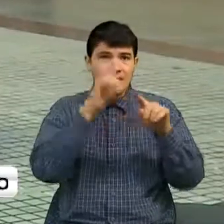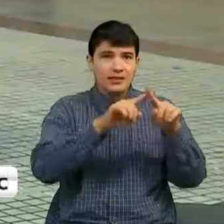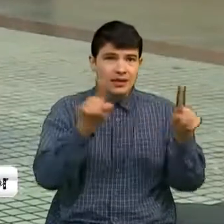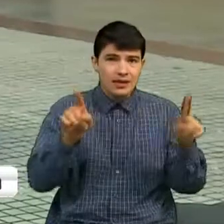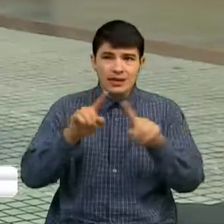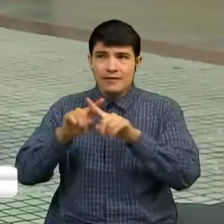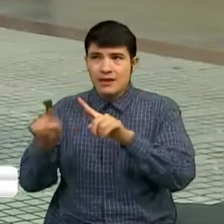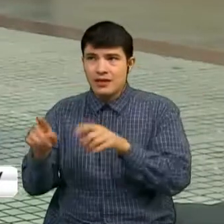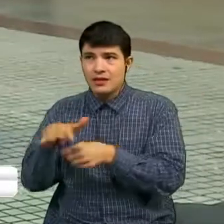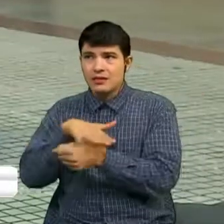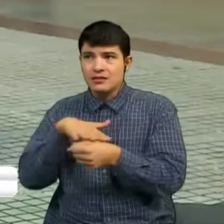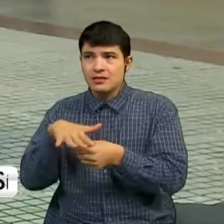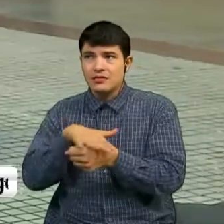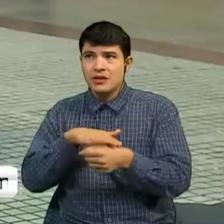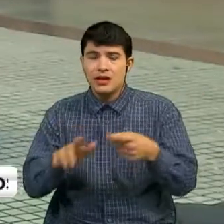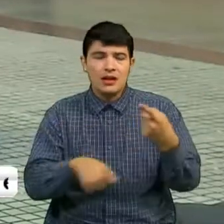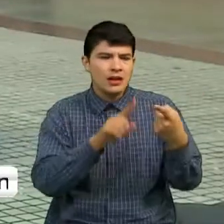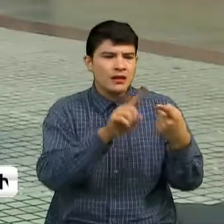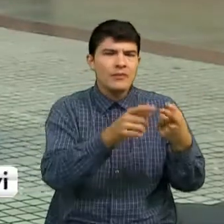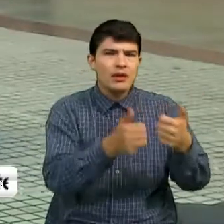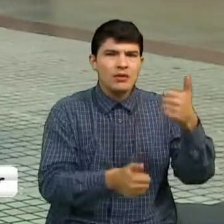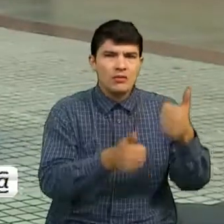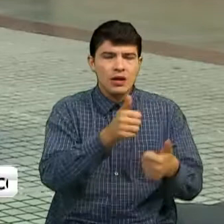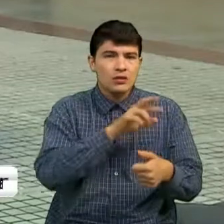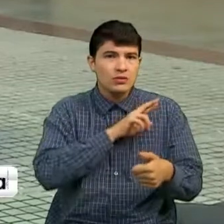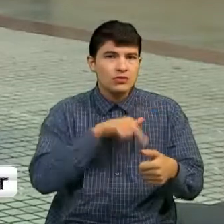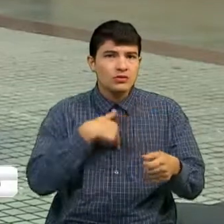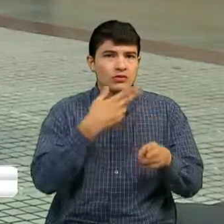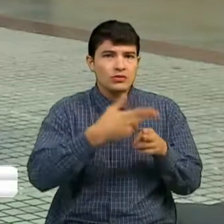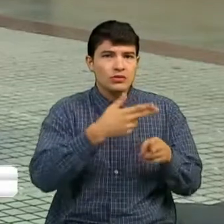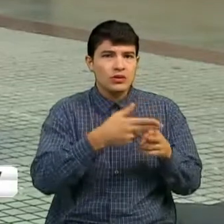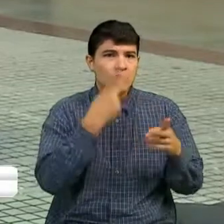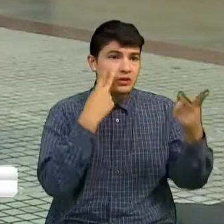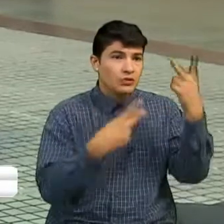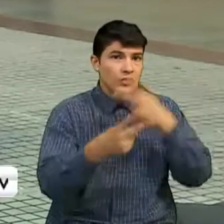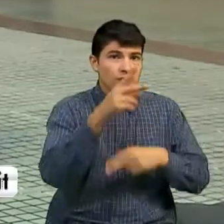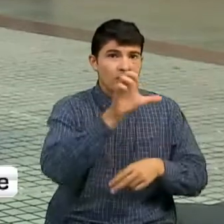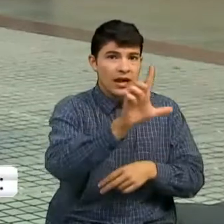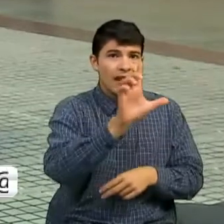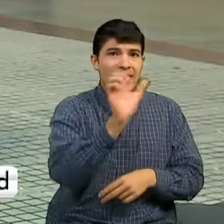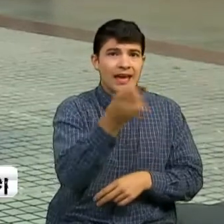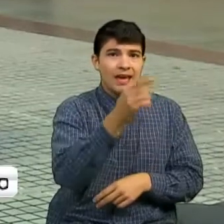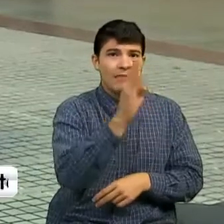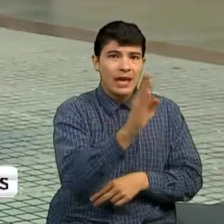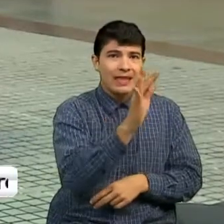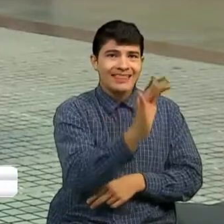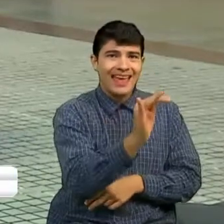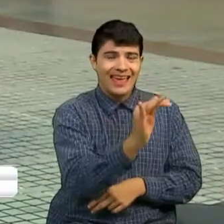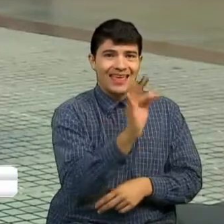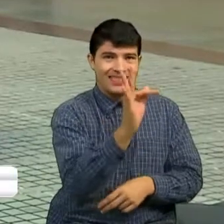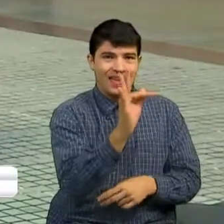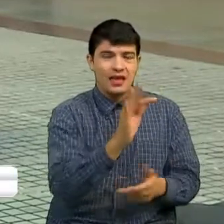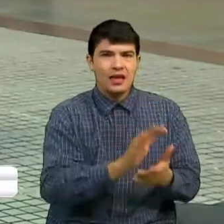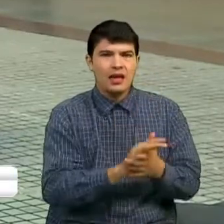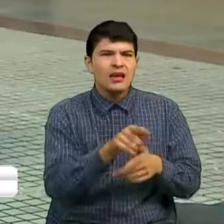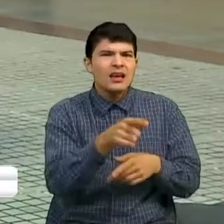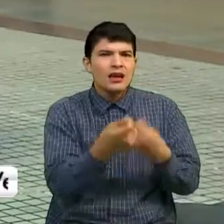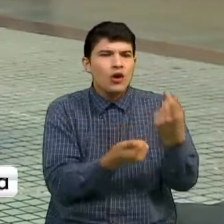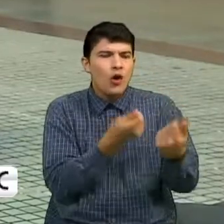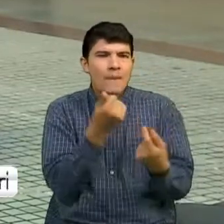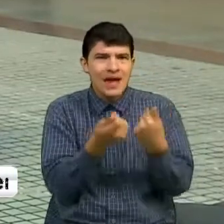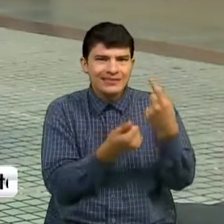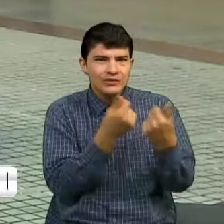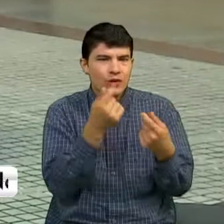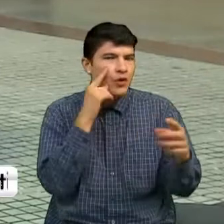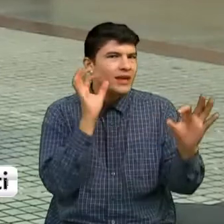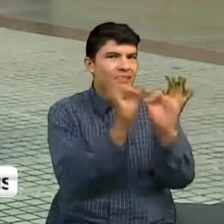que se nos dan. La primera es lo que nosotros llamamos turismo LGBT, que es un comercio que está centrado